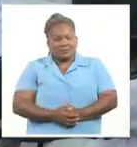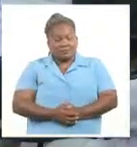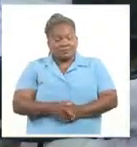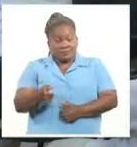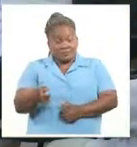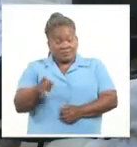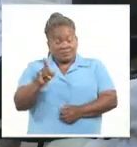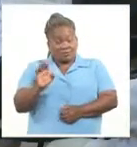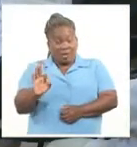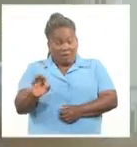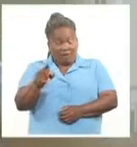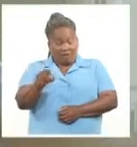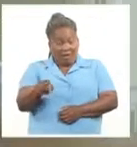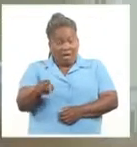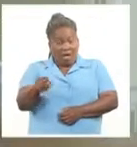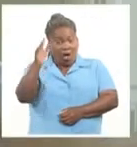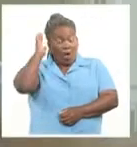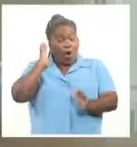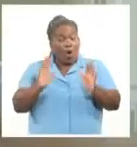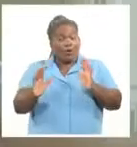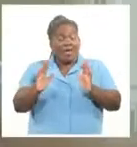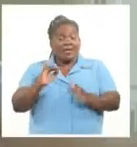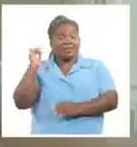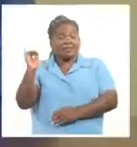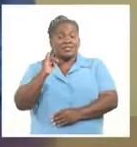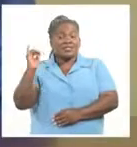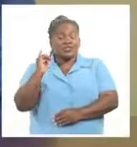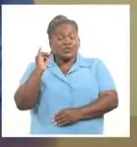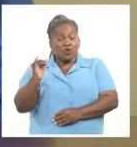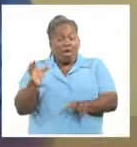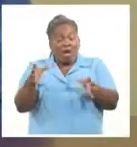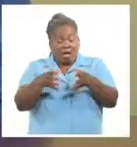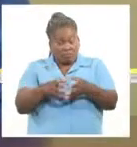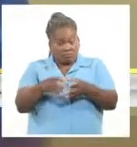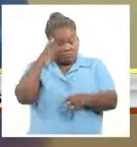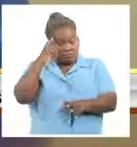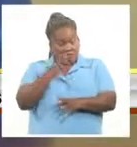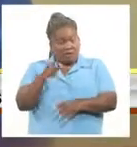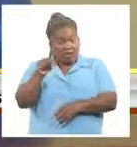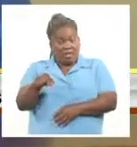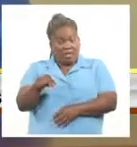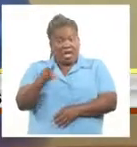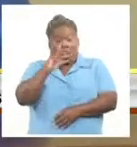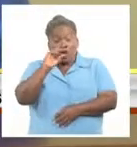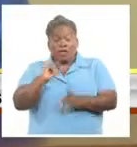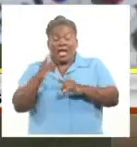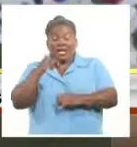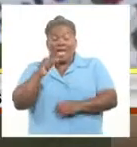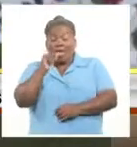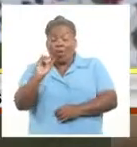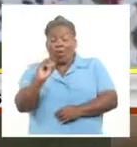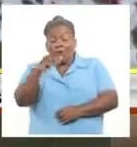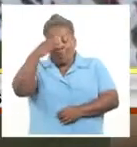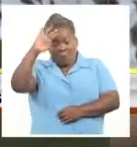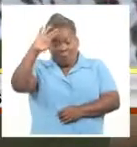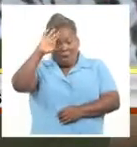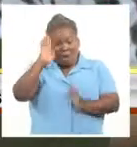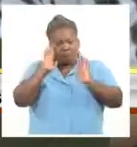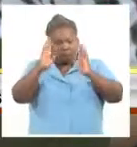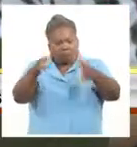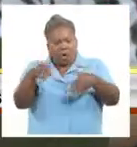Decimoctava edición, la Jornada Internacional de la Sociedad Científica del Notariado Cubano, centró la mirada en la familia y la empresa en el